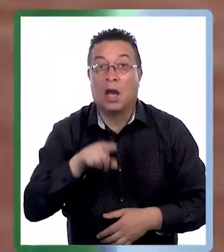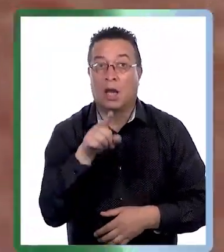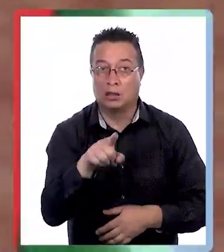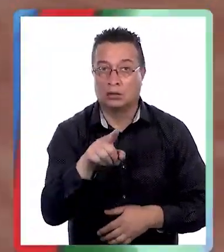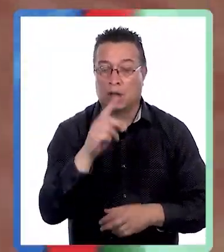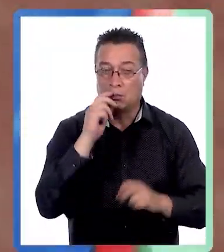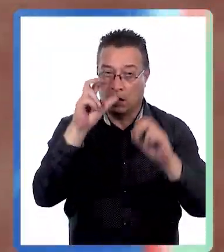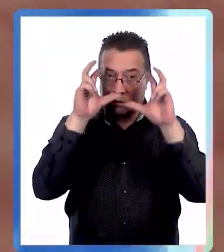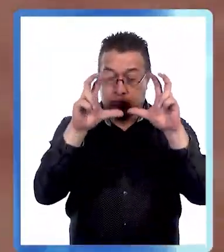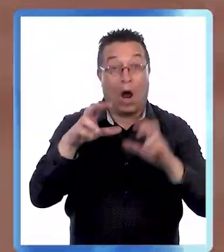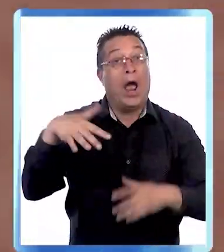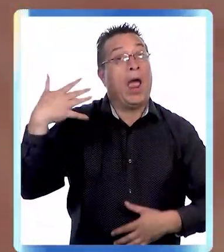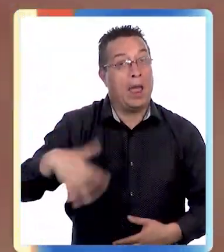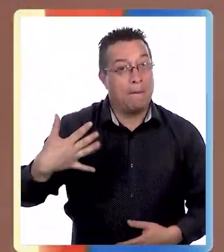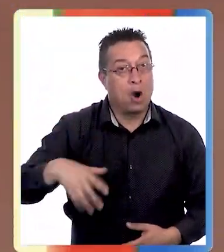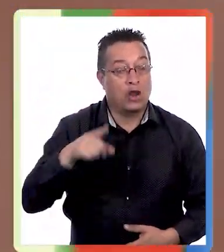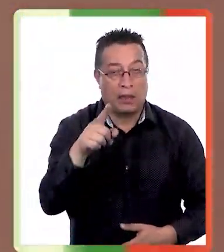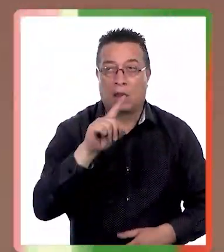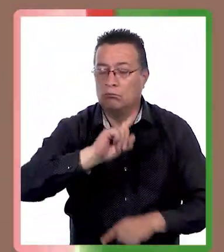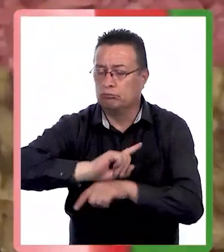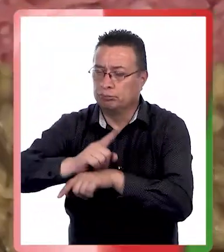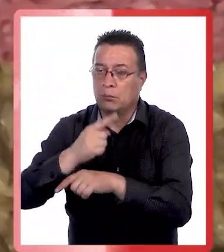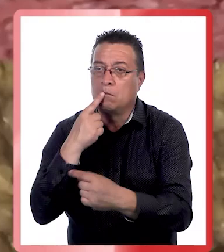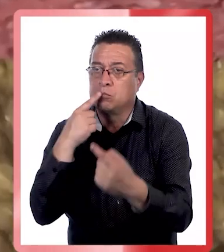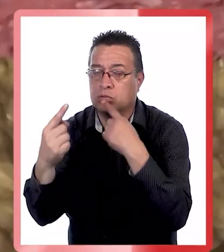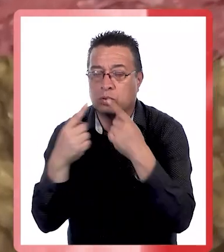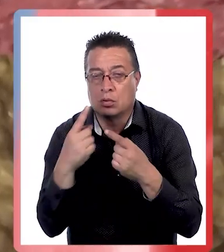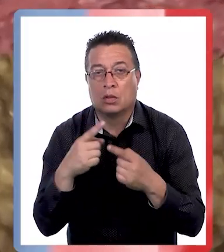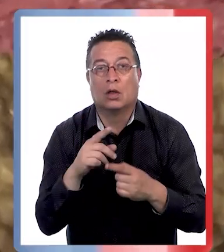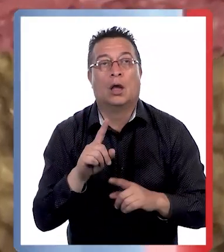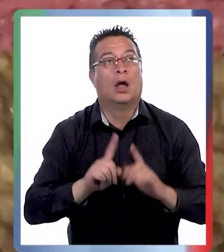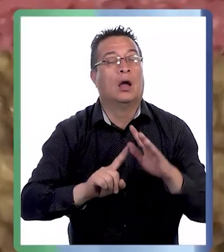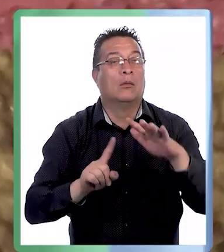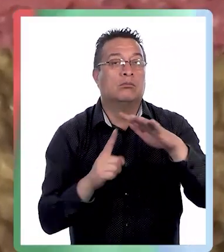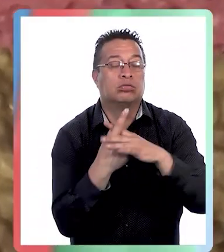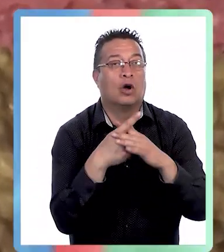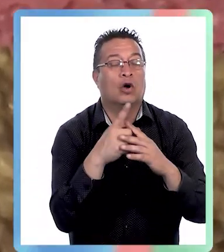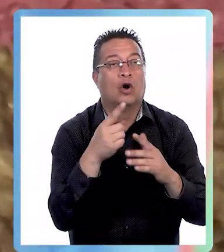alarma importantísimo para consultar. Aparición de un síntoma